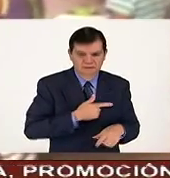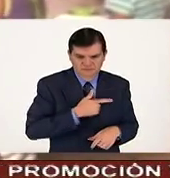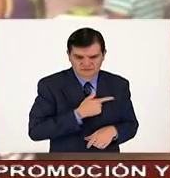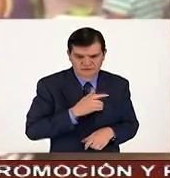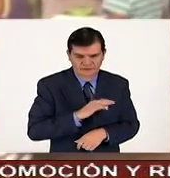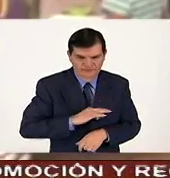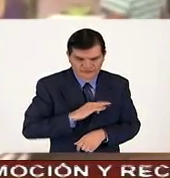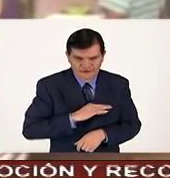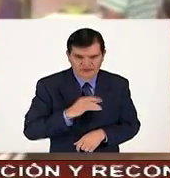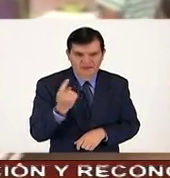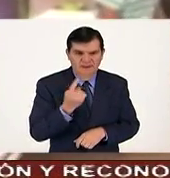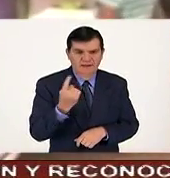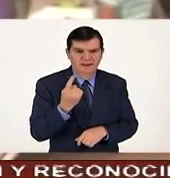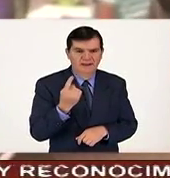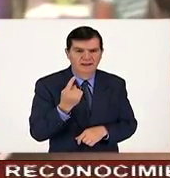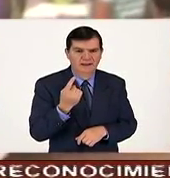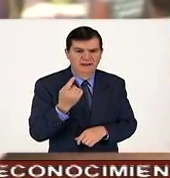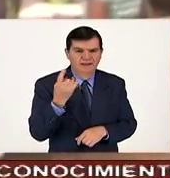lo mejor